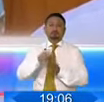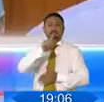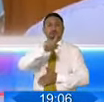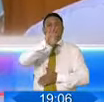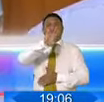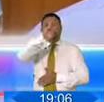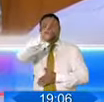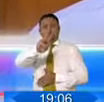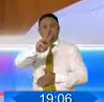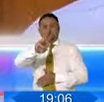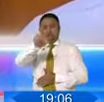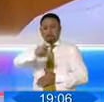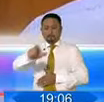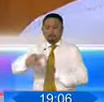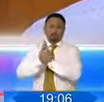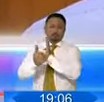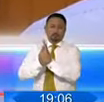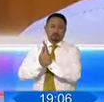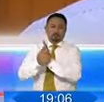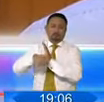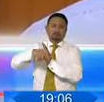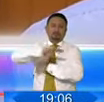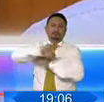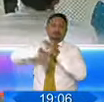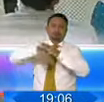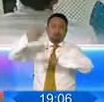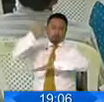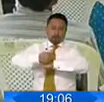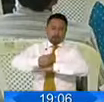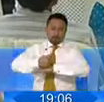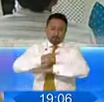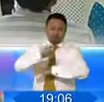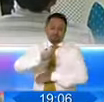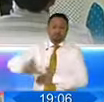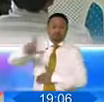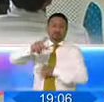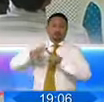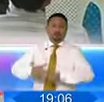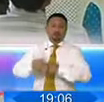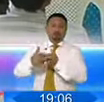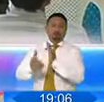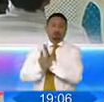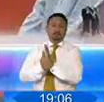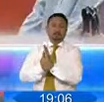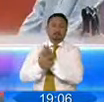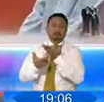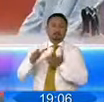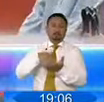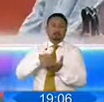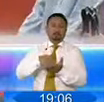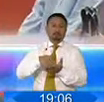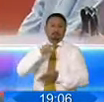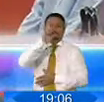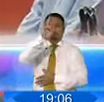146 capacitadores que vamos a tener en toda la provincia. Este lunes empezó la capacitación de los miembros de